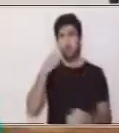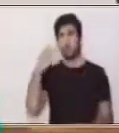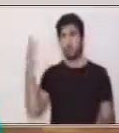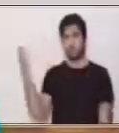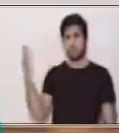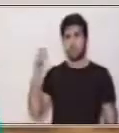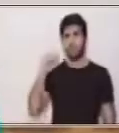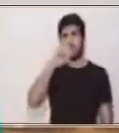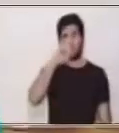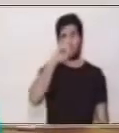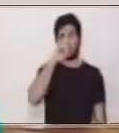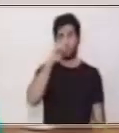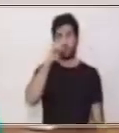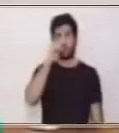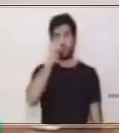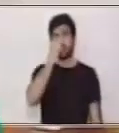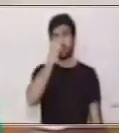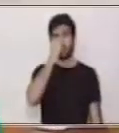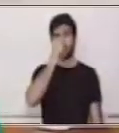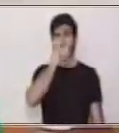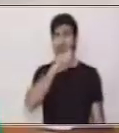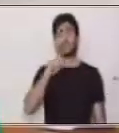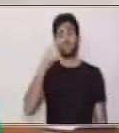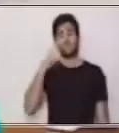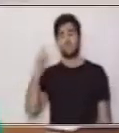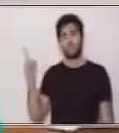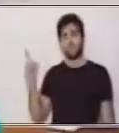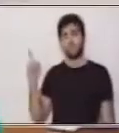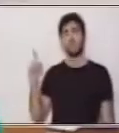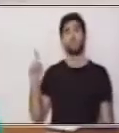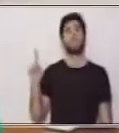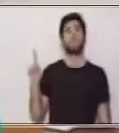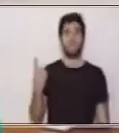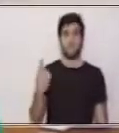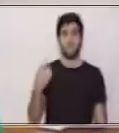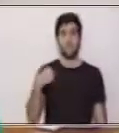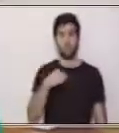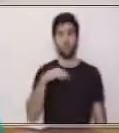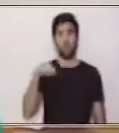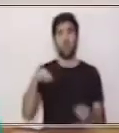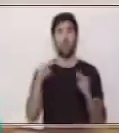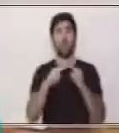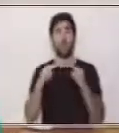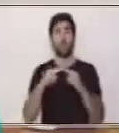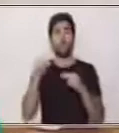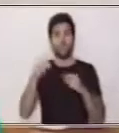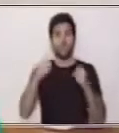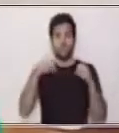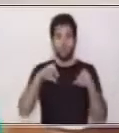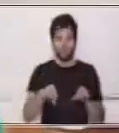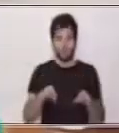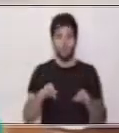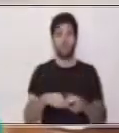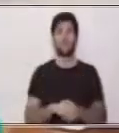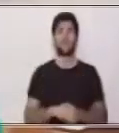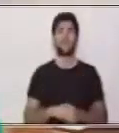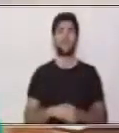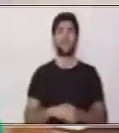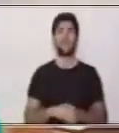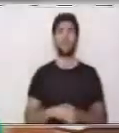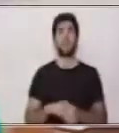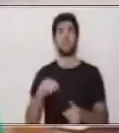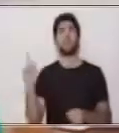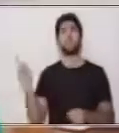Así que por favor nos venimos a los primeros sólidos geométricos que vamos a conocer en esta oportunidad y